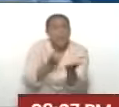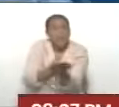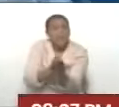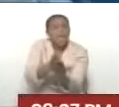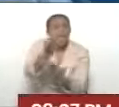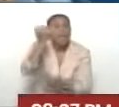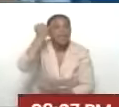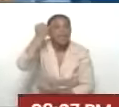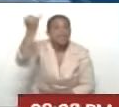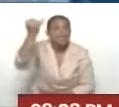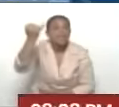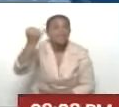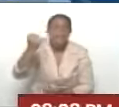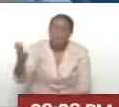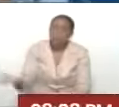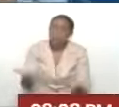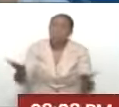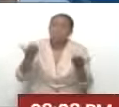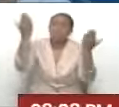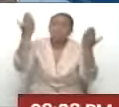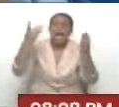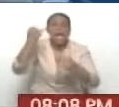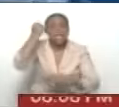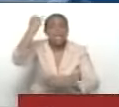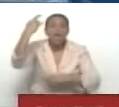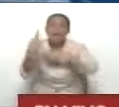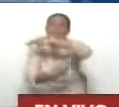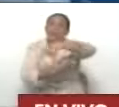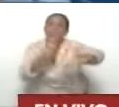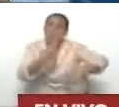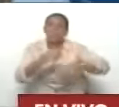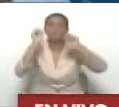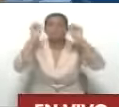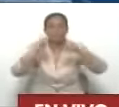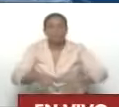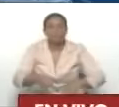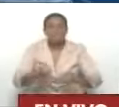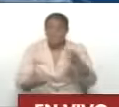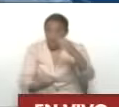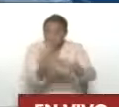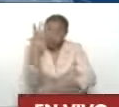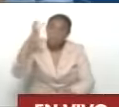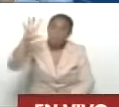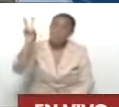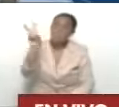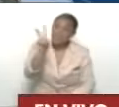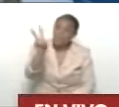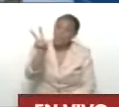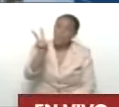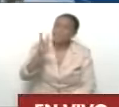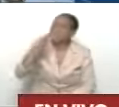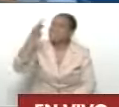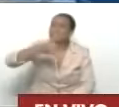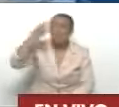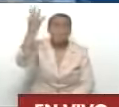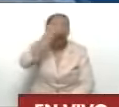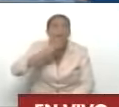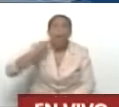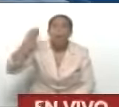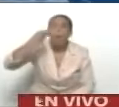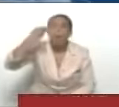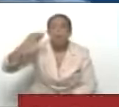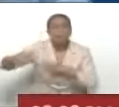las ideas que los inspiran, a las ideas de la revolución. Y el que construye patria tendrá juventud